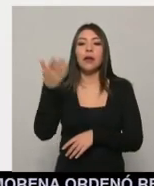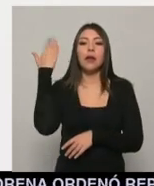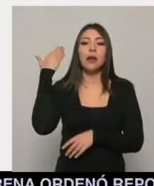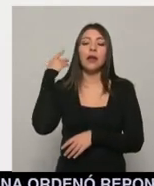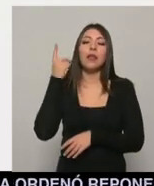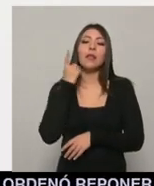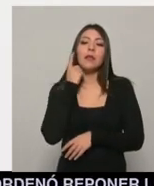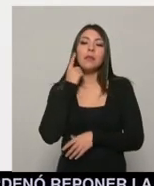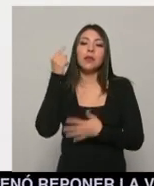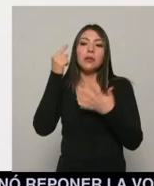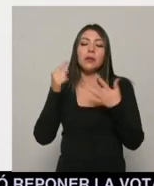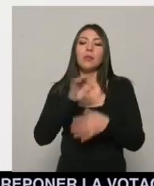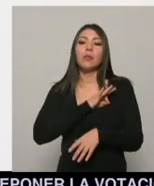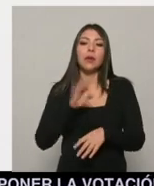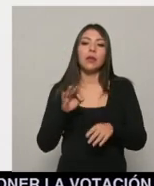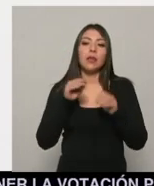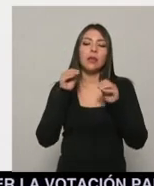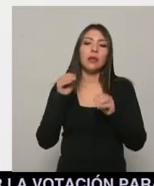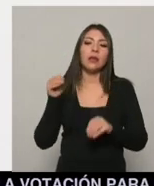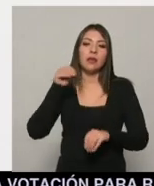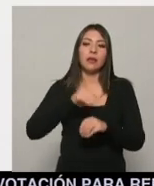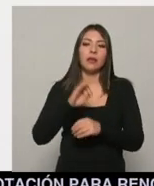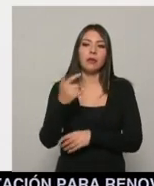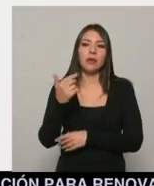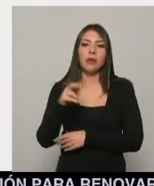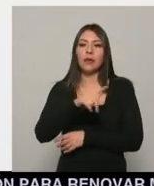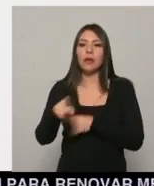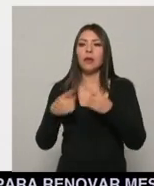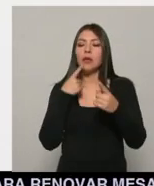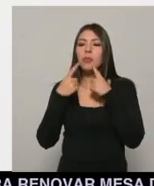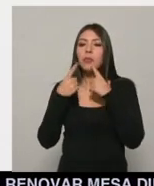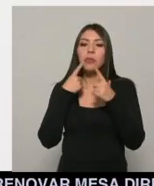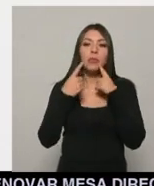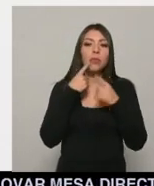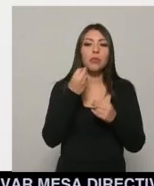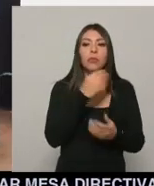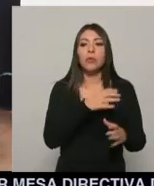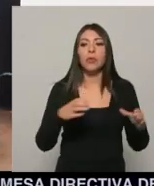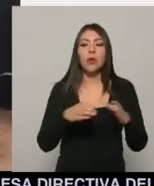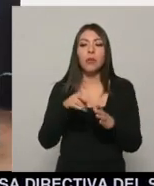diputada o procuradora para que pueda ser fiscal. Ahí todo se puede en el Congreso Capitalino